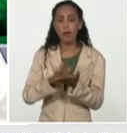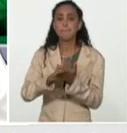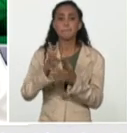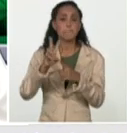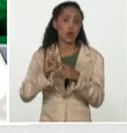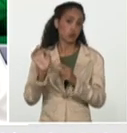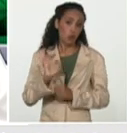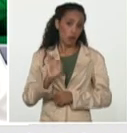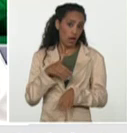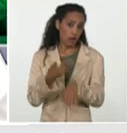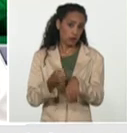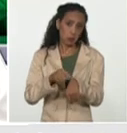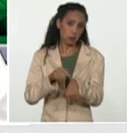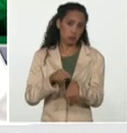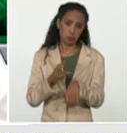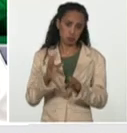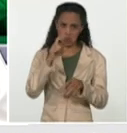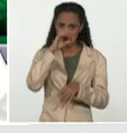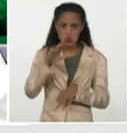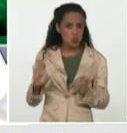tenido y esperemos que no tenga.